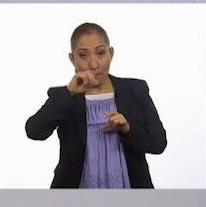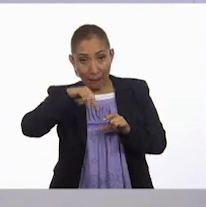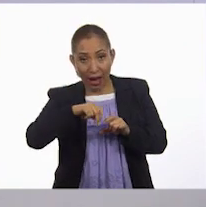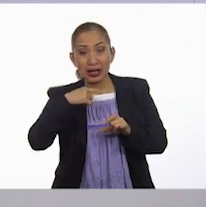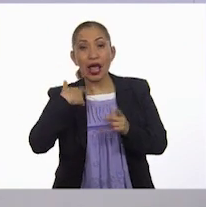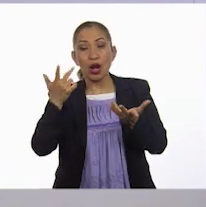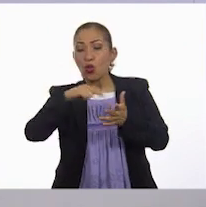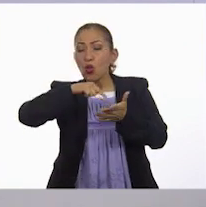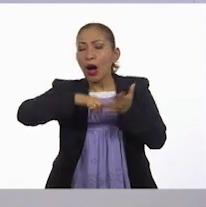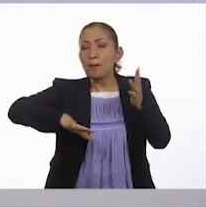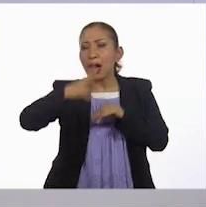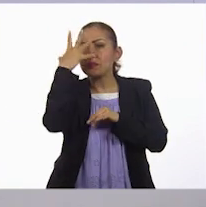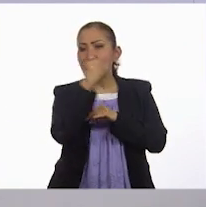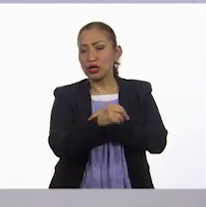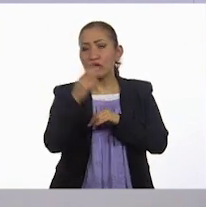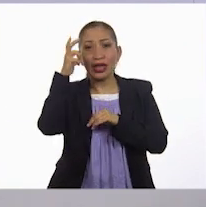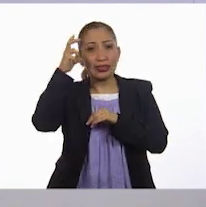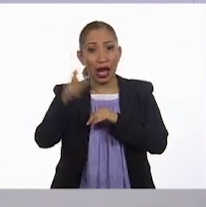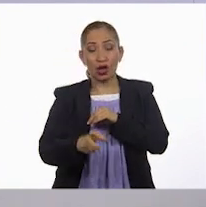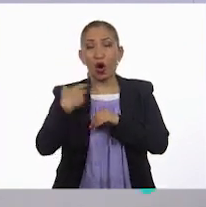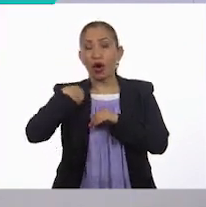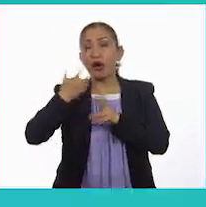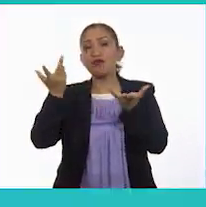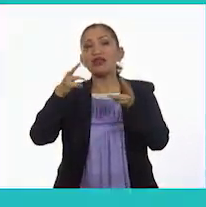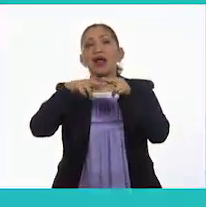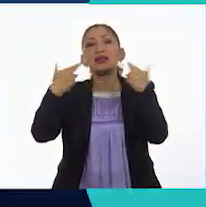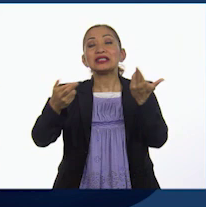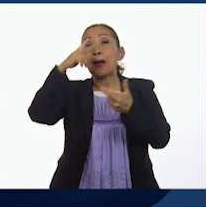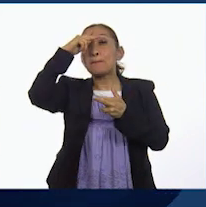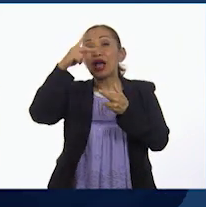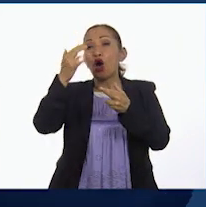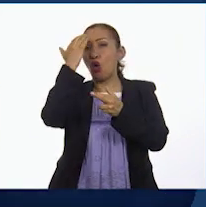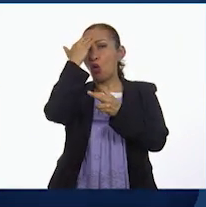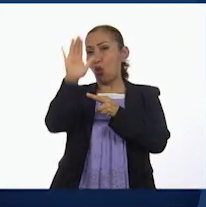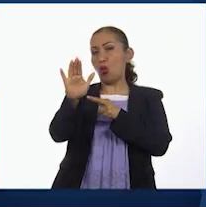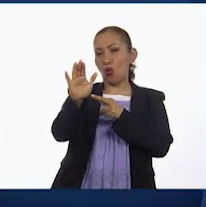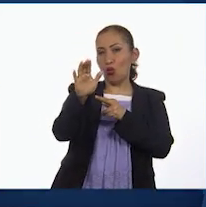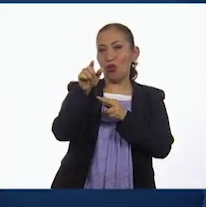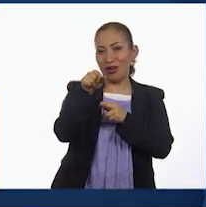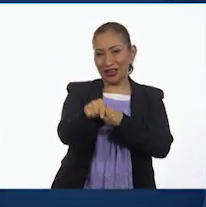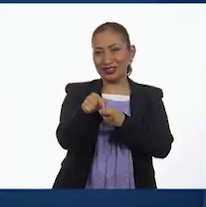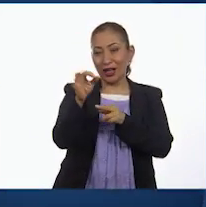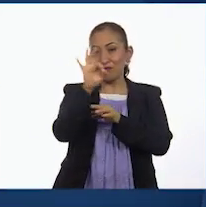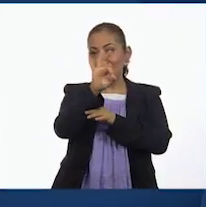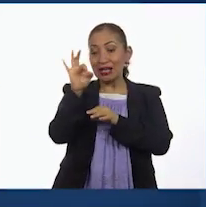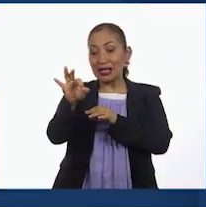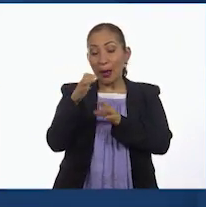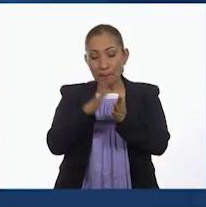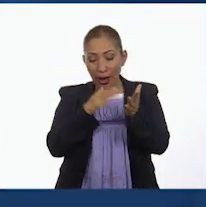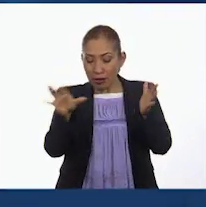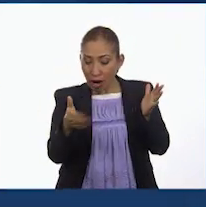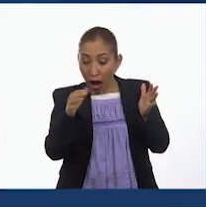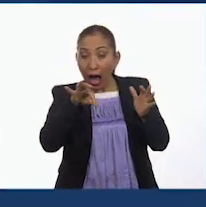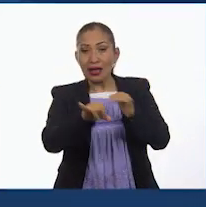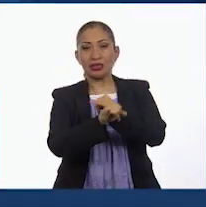Hidalguense. En la revista México Desconocido está su fecha y esta la tomamos de una página de internet.